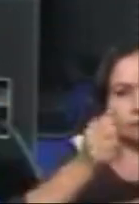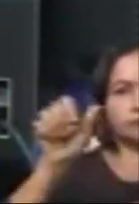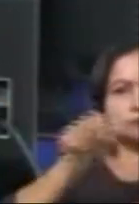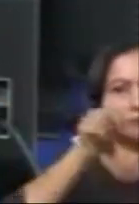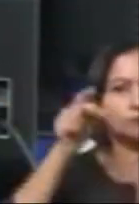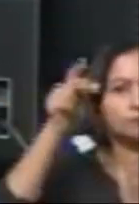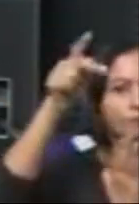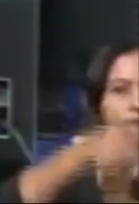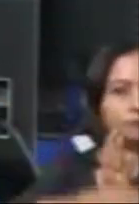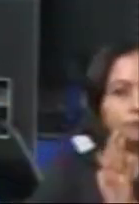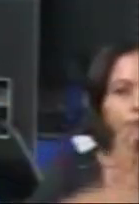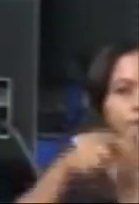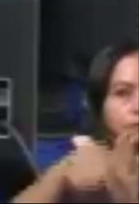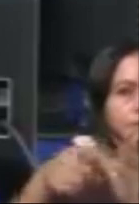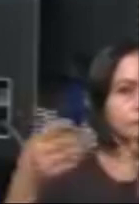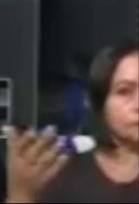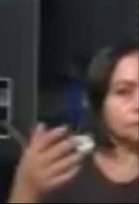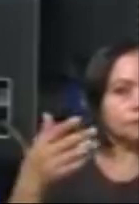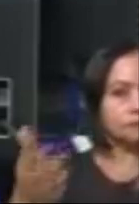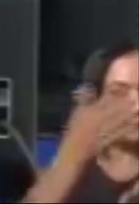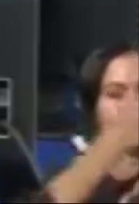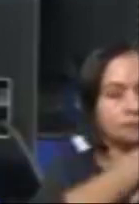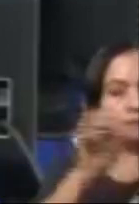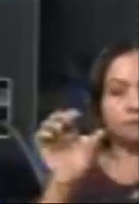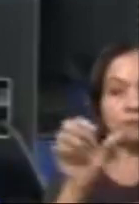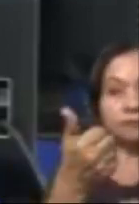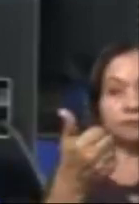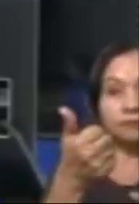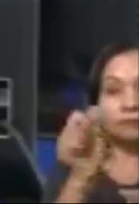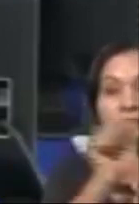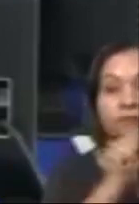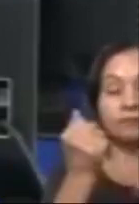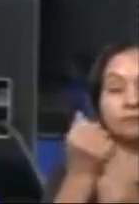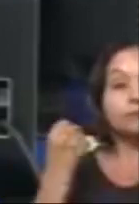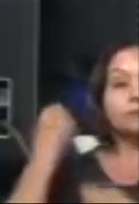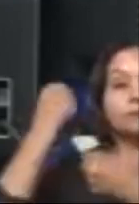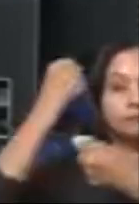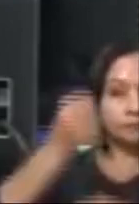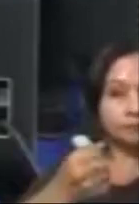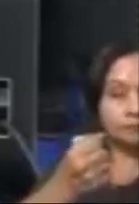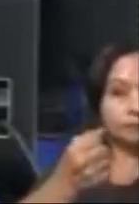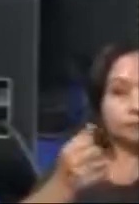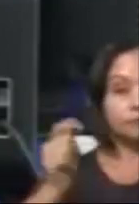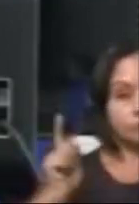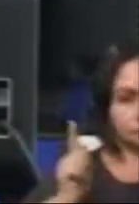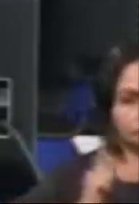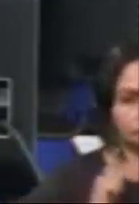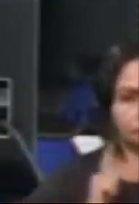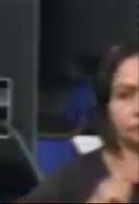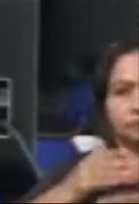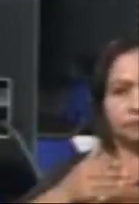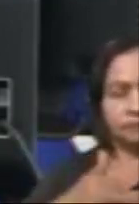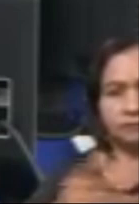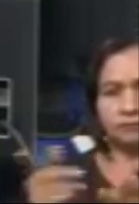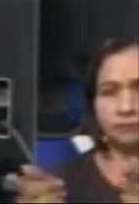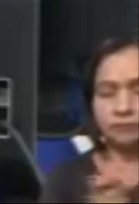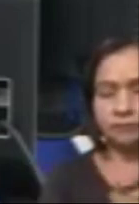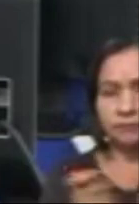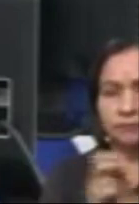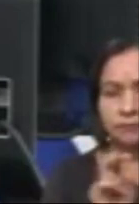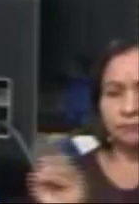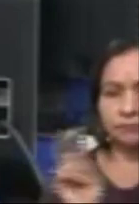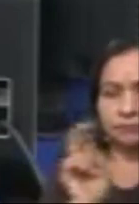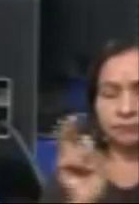exterior. Con estas acciones señaladas, las 6 asociaciones, fundaciones, han obstaculizado el control y vigilancia